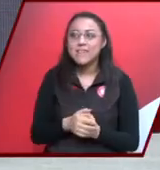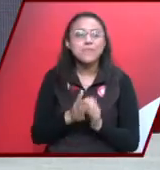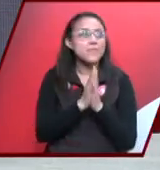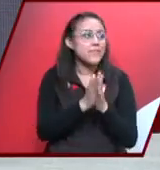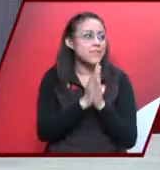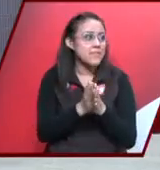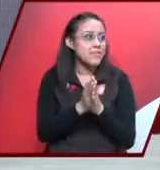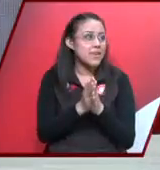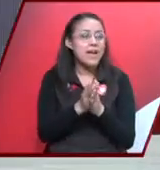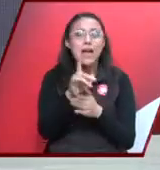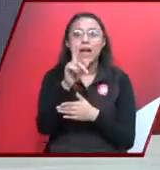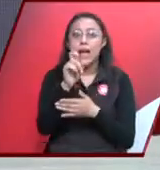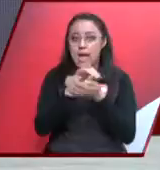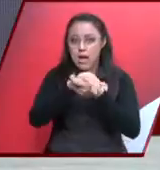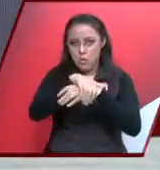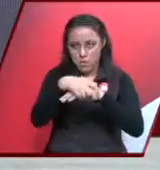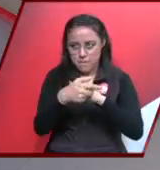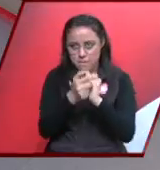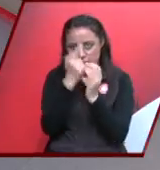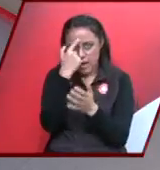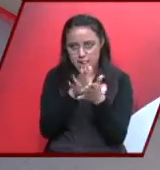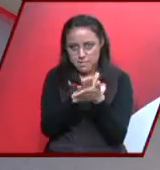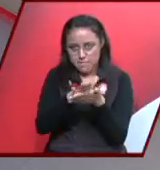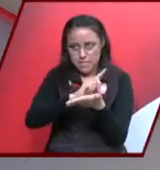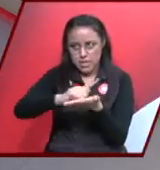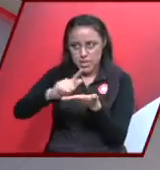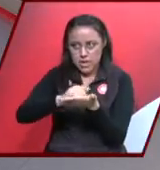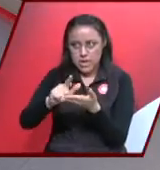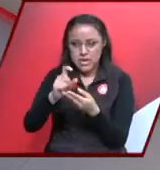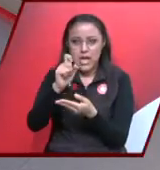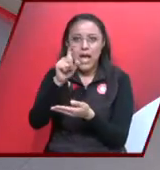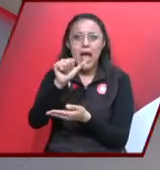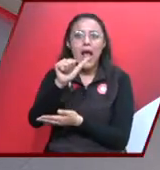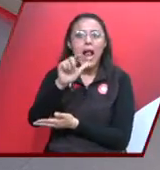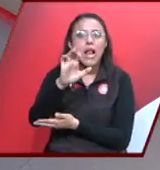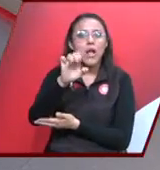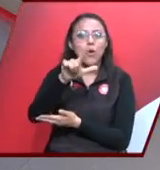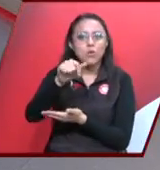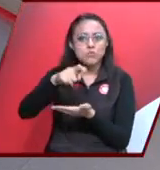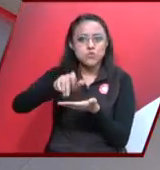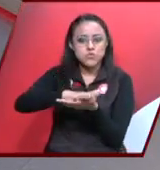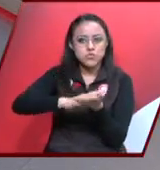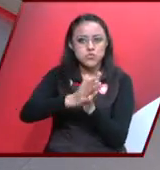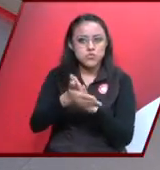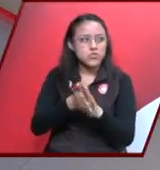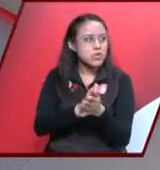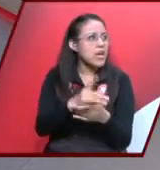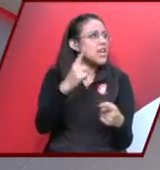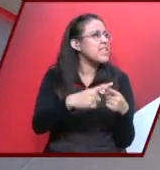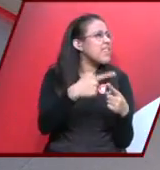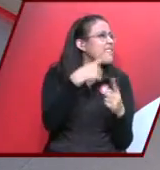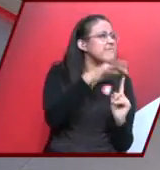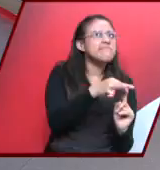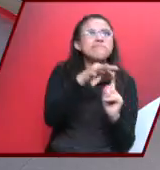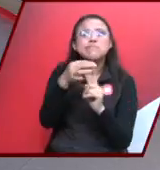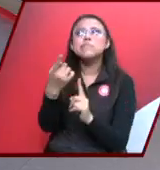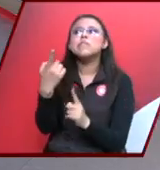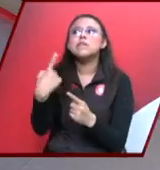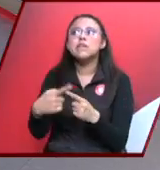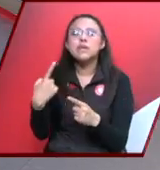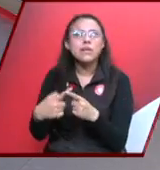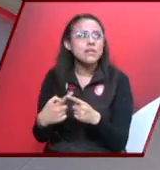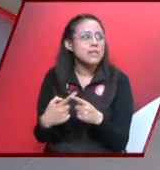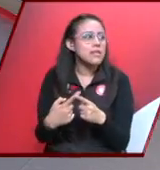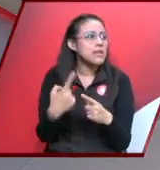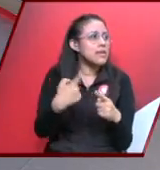¿Me pasan, por favor, alcoholito? Por favor, para desinfectar mis manos. El urbano, señor, el urbano. ¿Quién irá el viernes de dragones? Alcoholito.